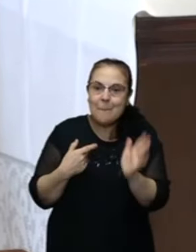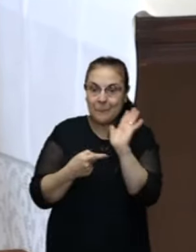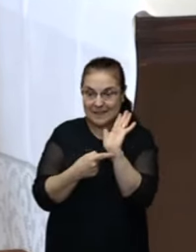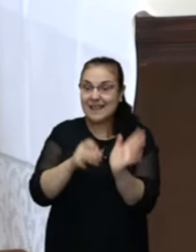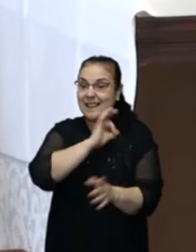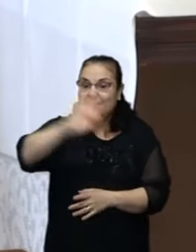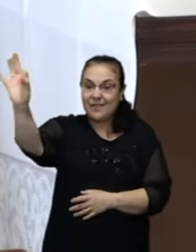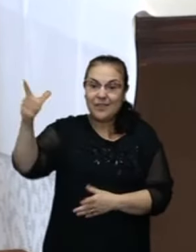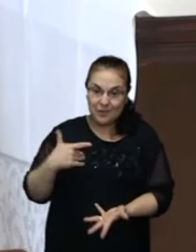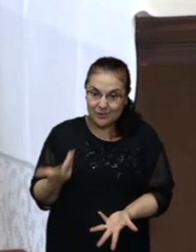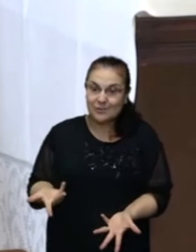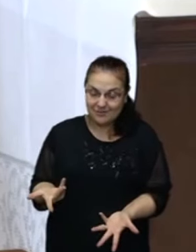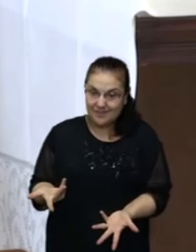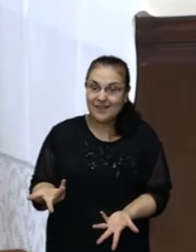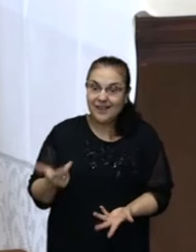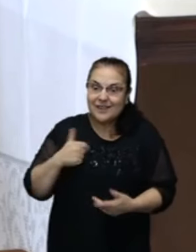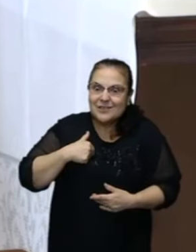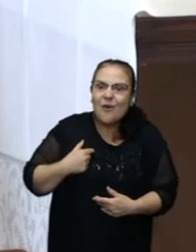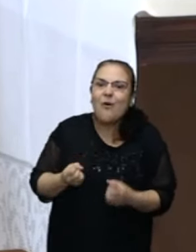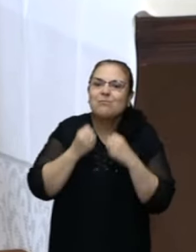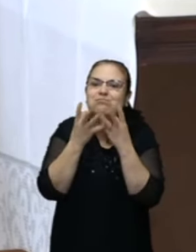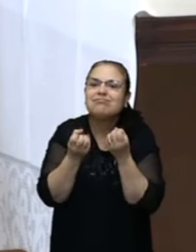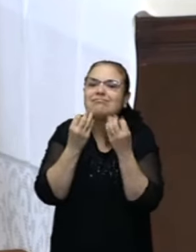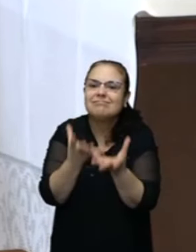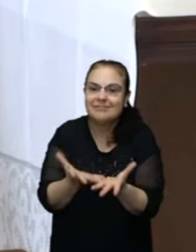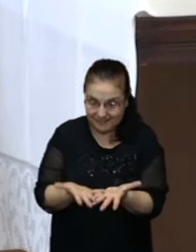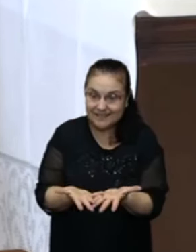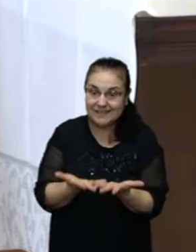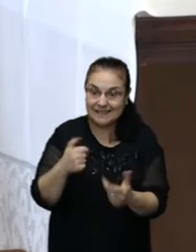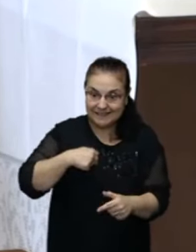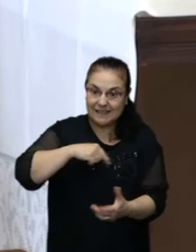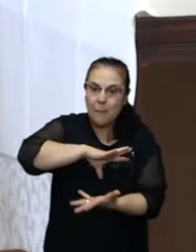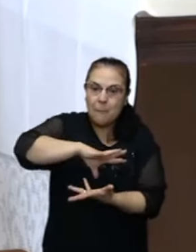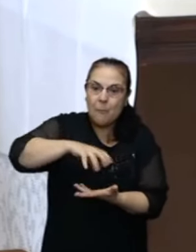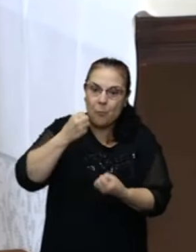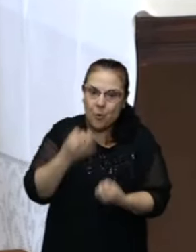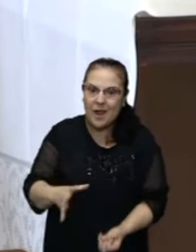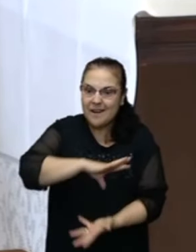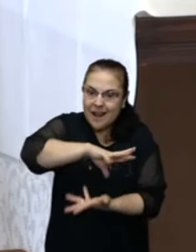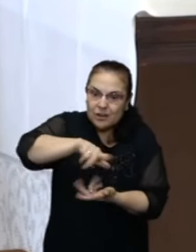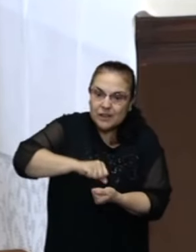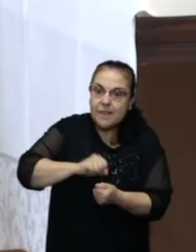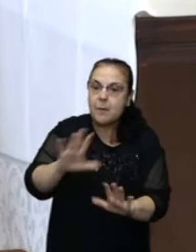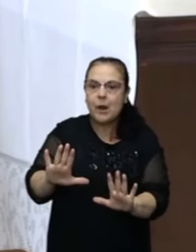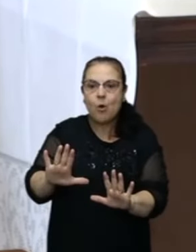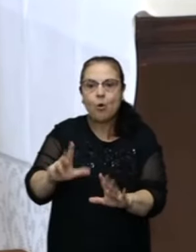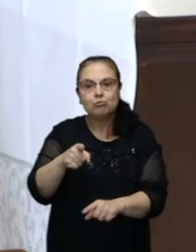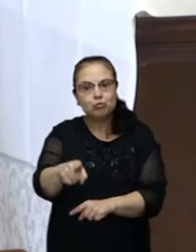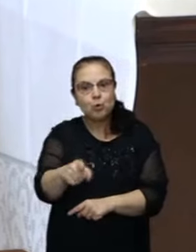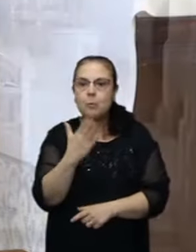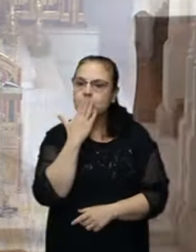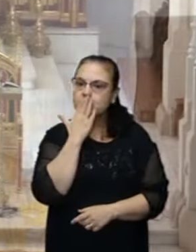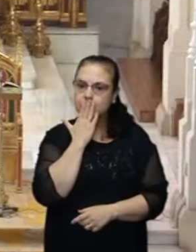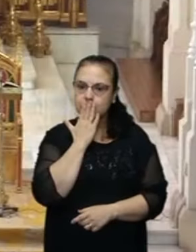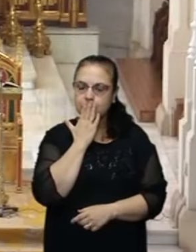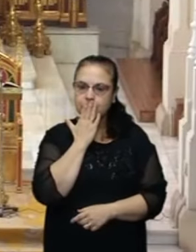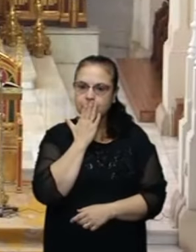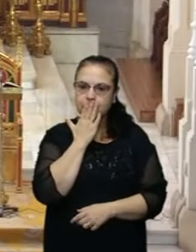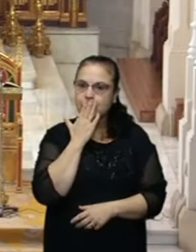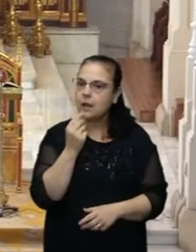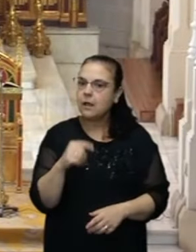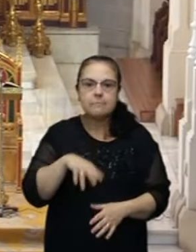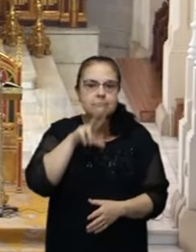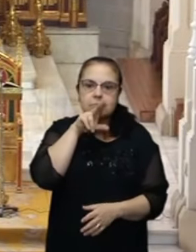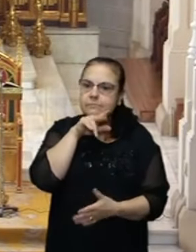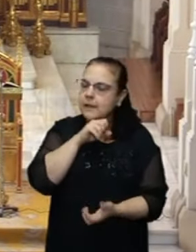hablarte y comunicarte esta buena noticia. Pero te quedarás mudo, sin poder hablar, hasta